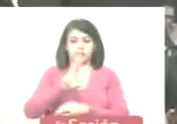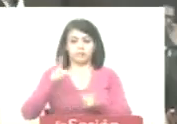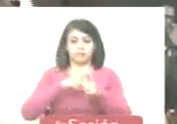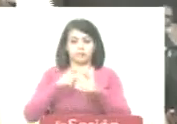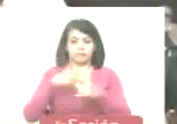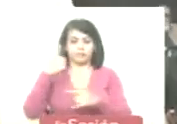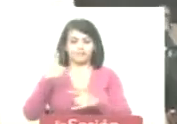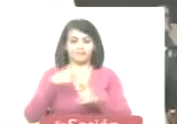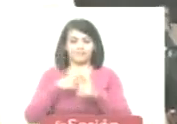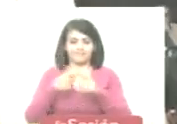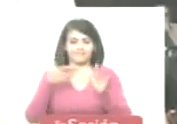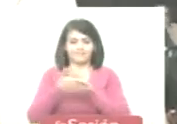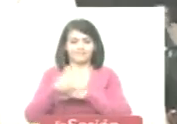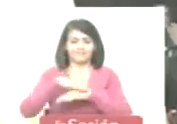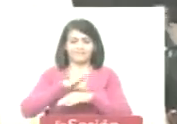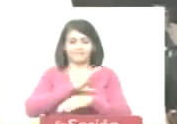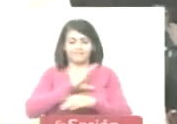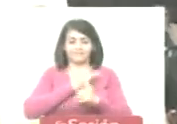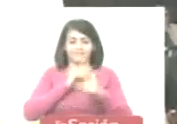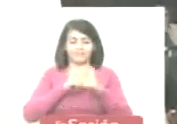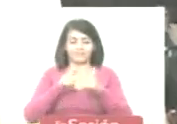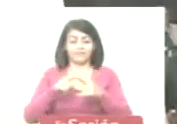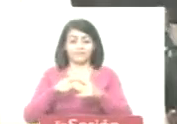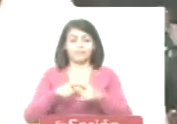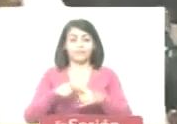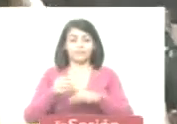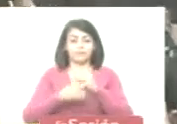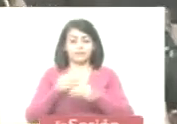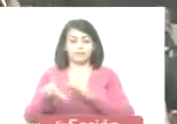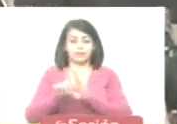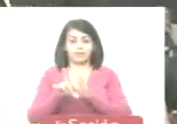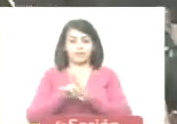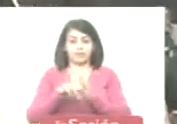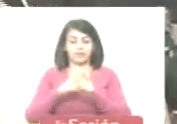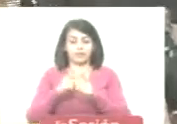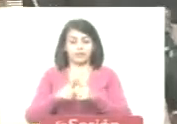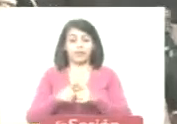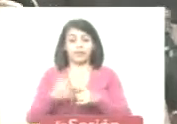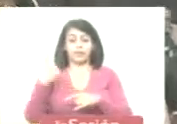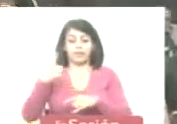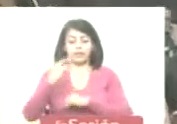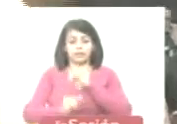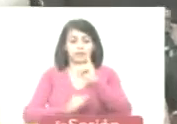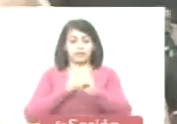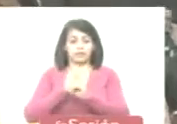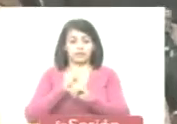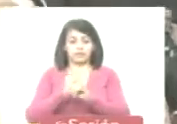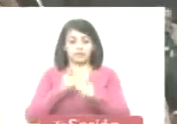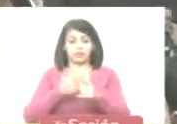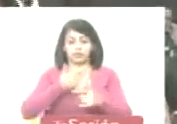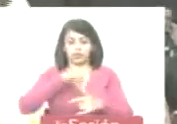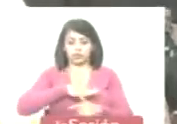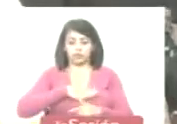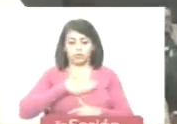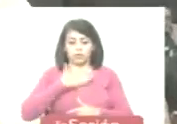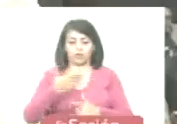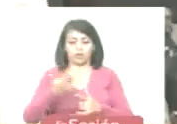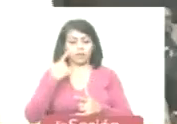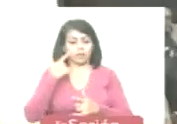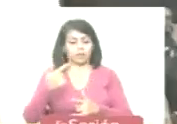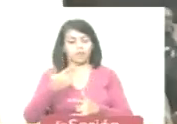sus derechos y de sus facultades en el marco de las leyes, en el marco del derecho internacional, y nosotros poder